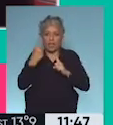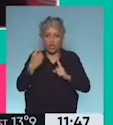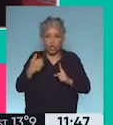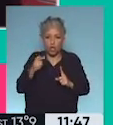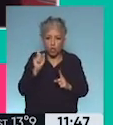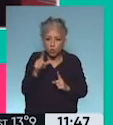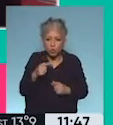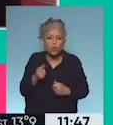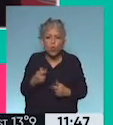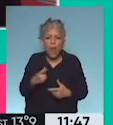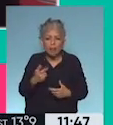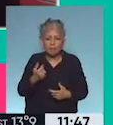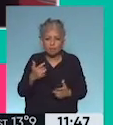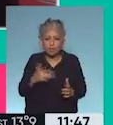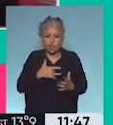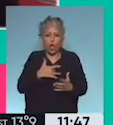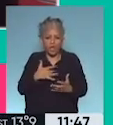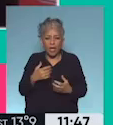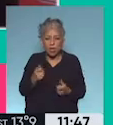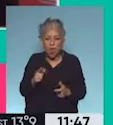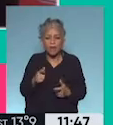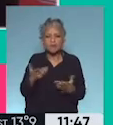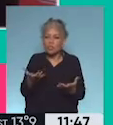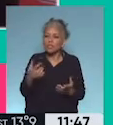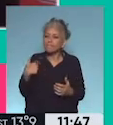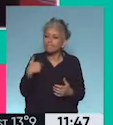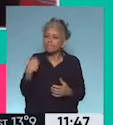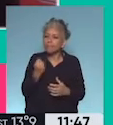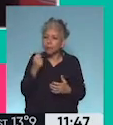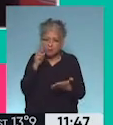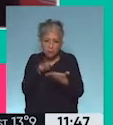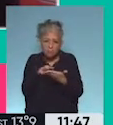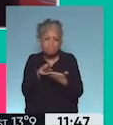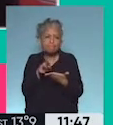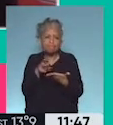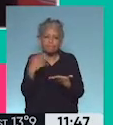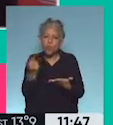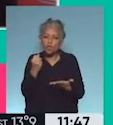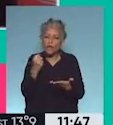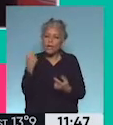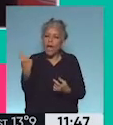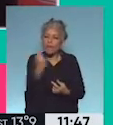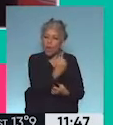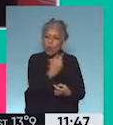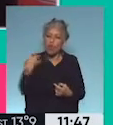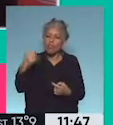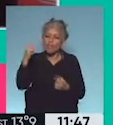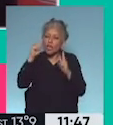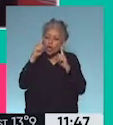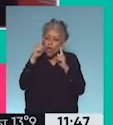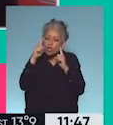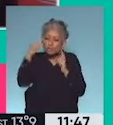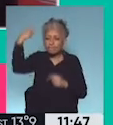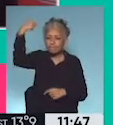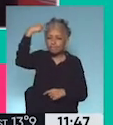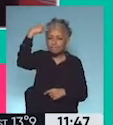que con una idea de una conciencia que es la que hoy tenemos que estimularnos entre todos a desarrollar, y que es la